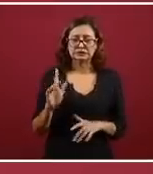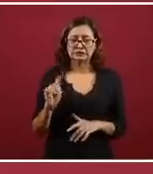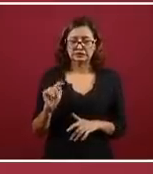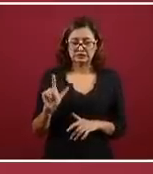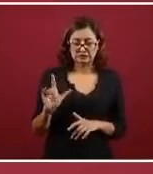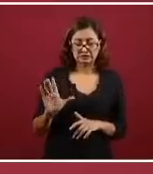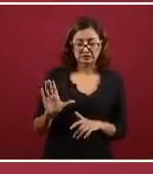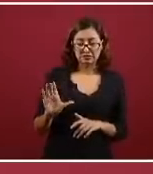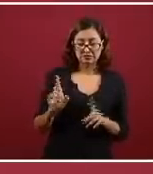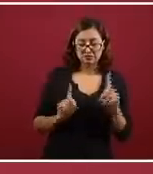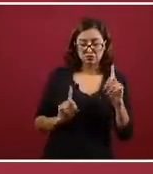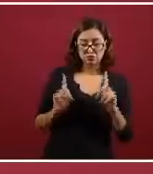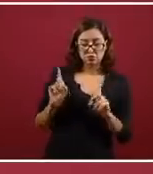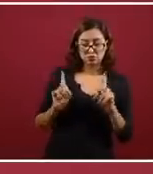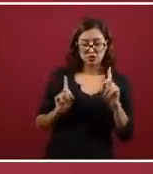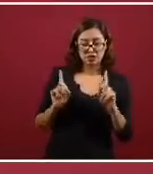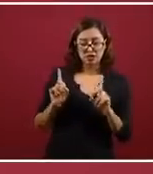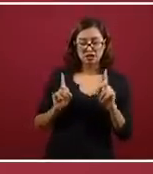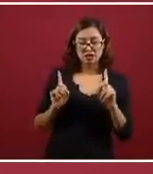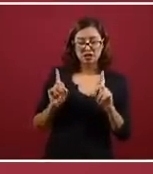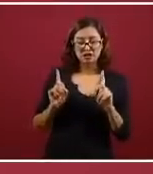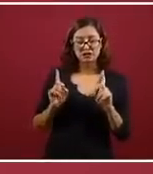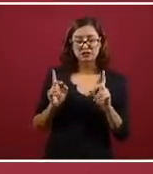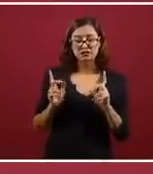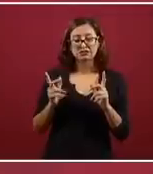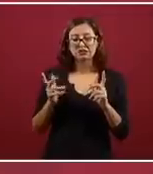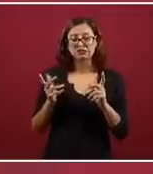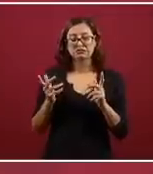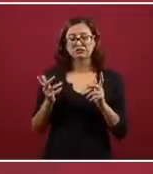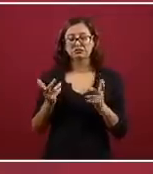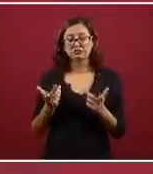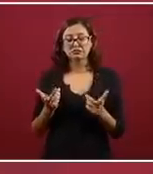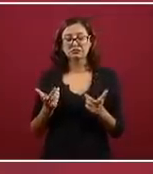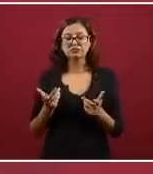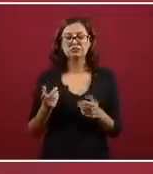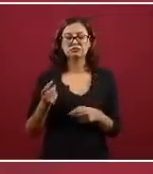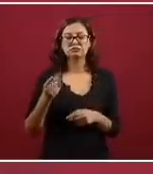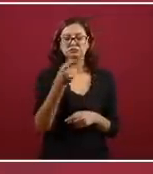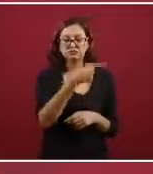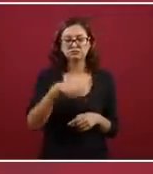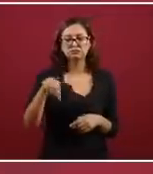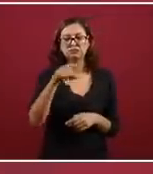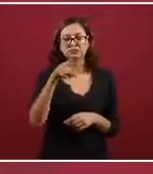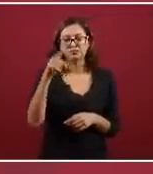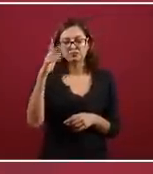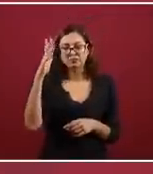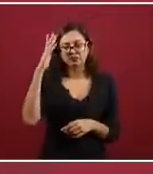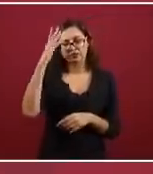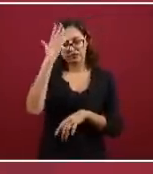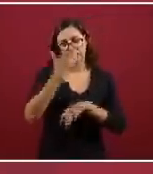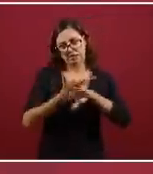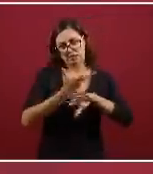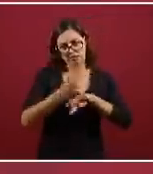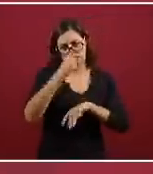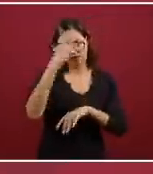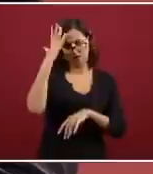tratado, me refiero a dirigentes obreros en Estados